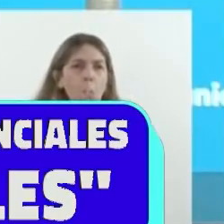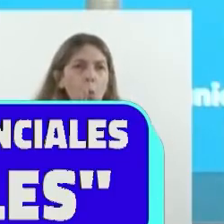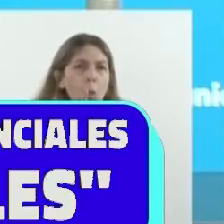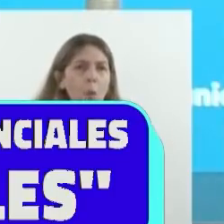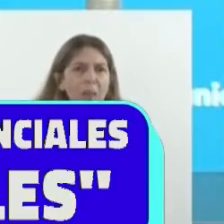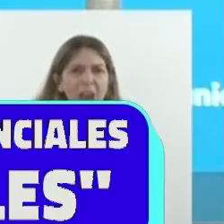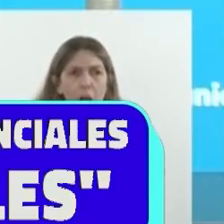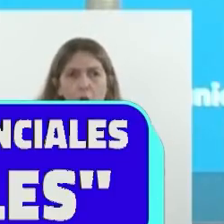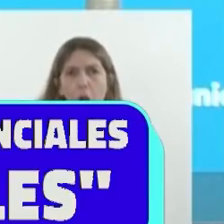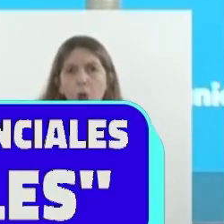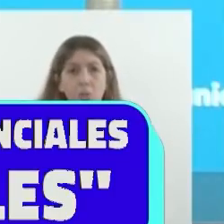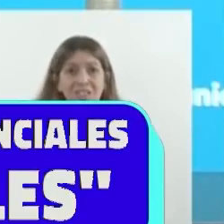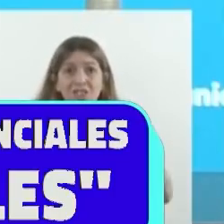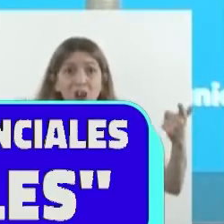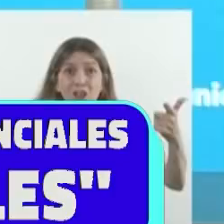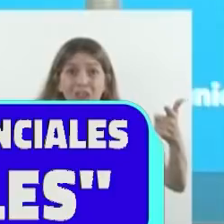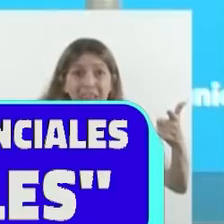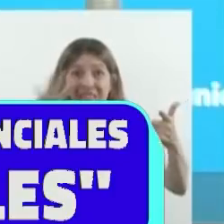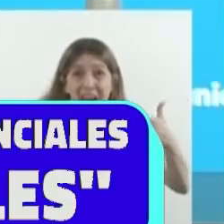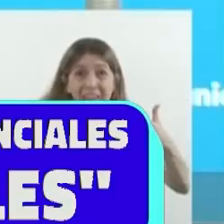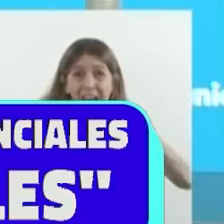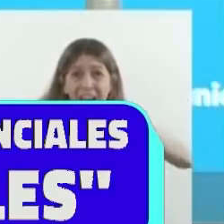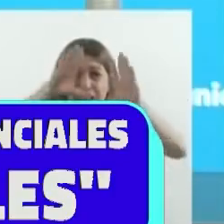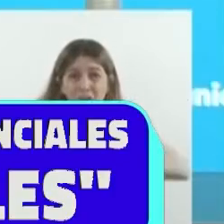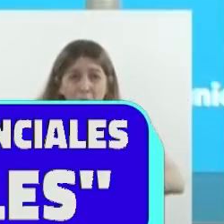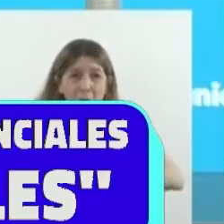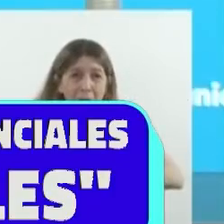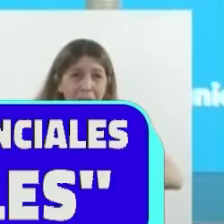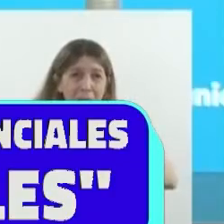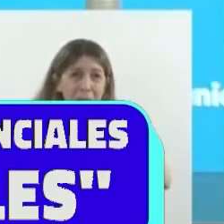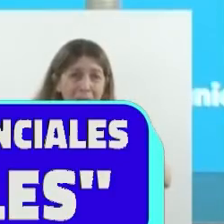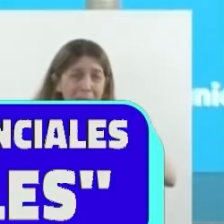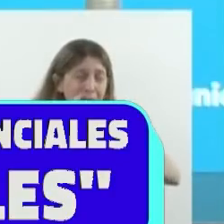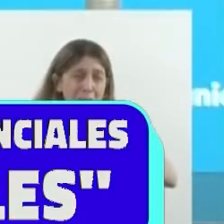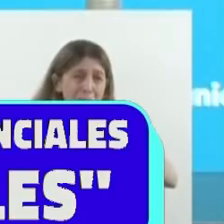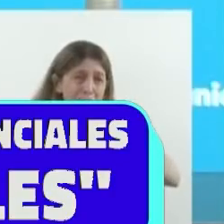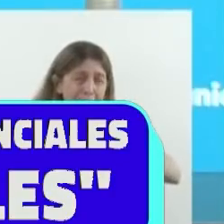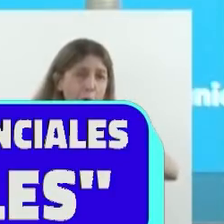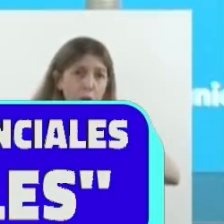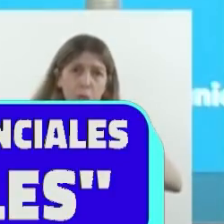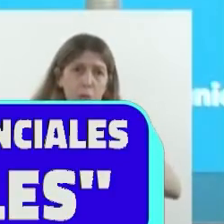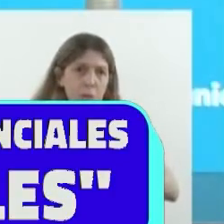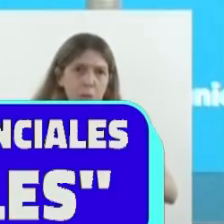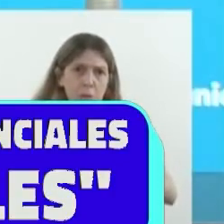arrastre al conjunto social a una pandemia que a todos nos duele.